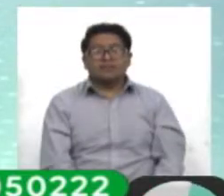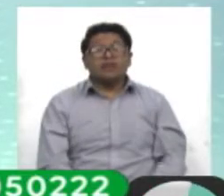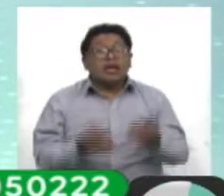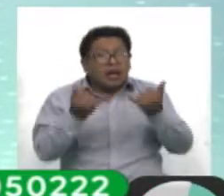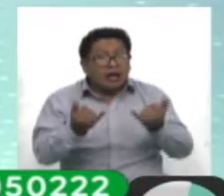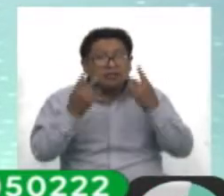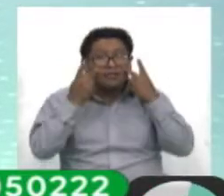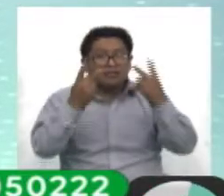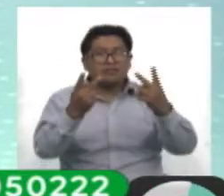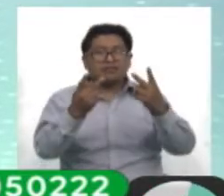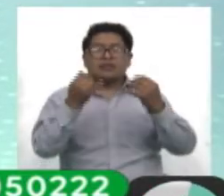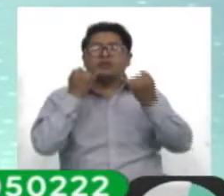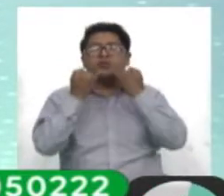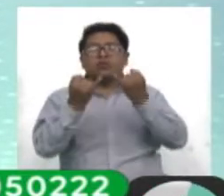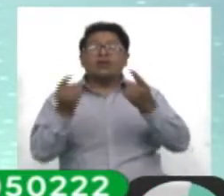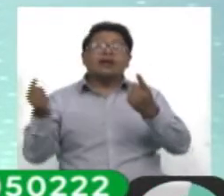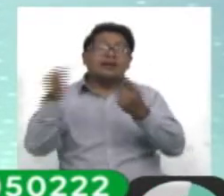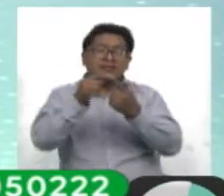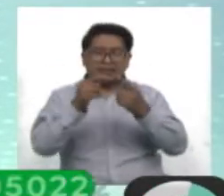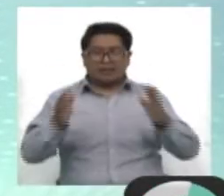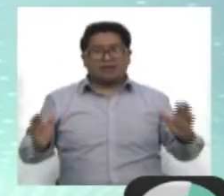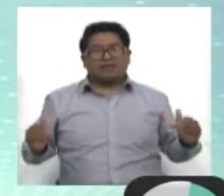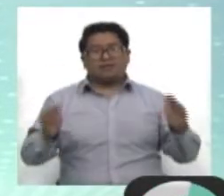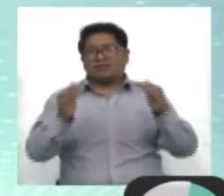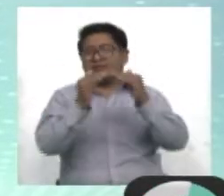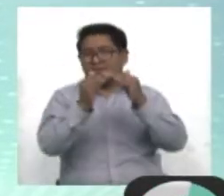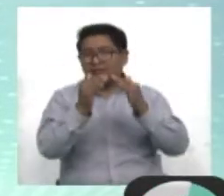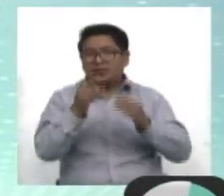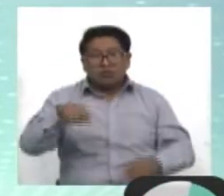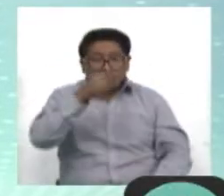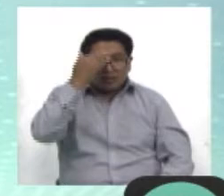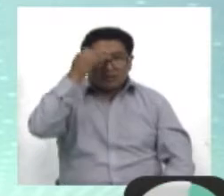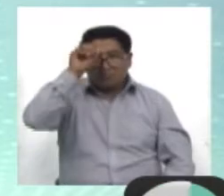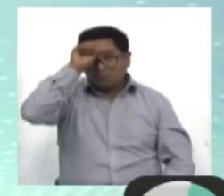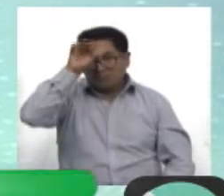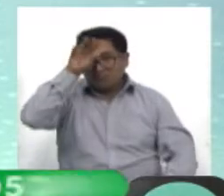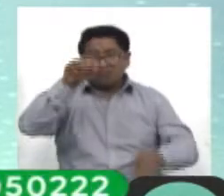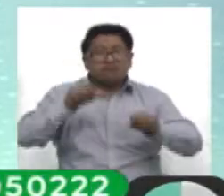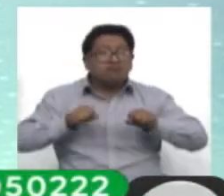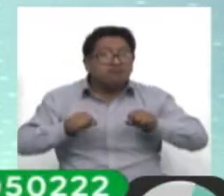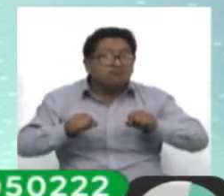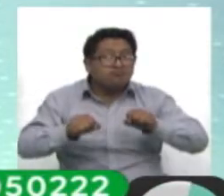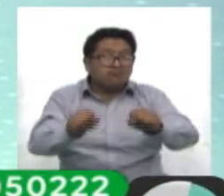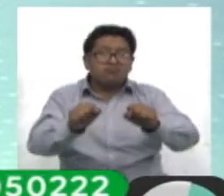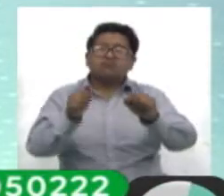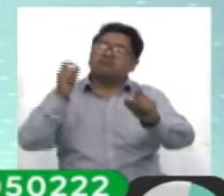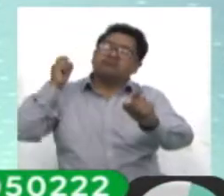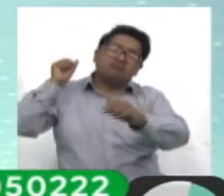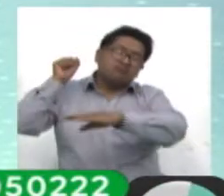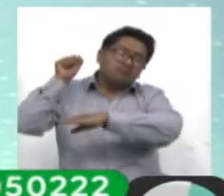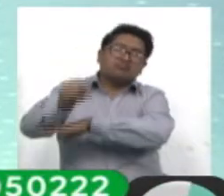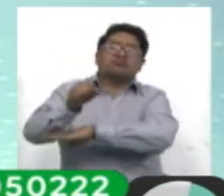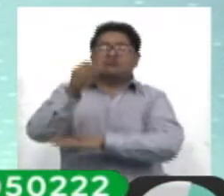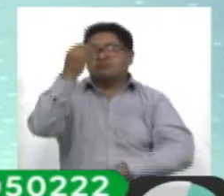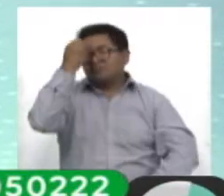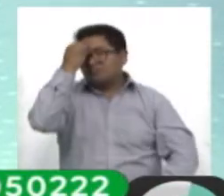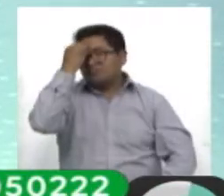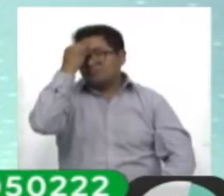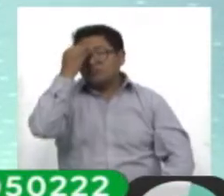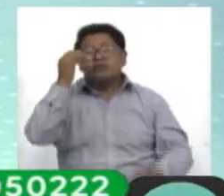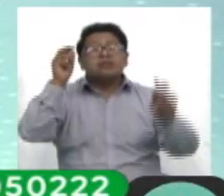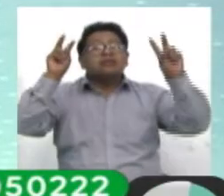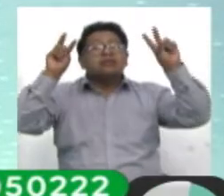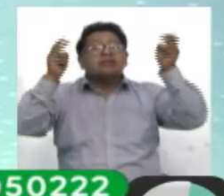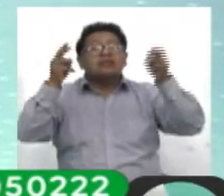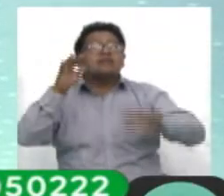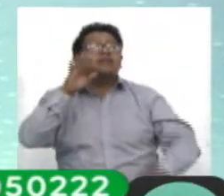Nos vamos a revisar informaciones hasta la sede de gobierno, donde mineros de La Chojia, tras ganar una acción popular al alcalde de La Paz, Luis Revilla, por el tema